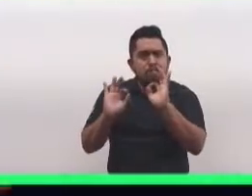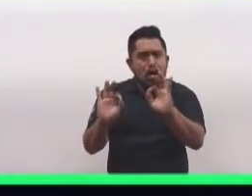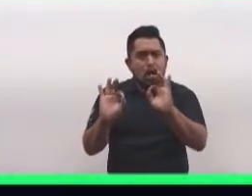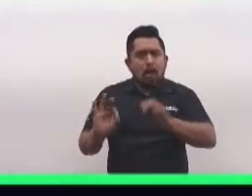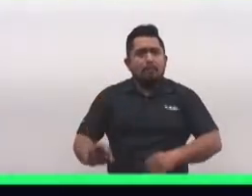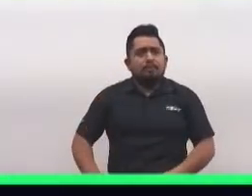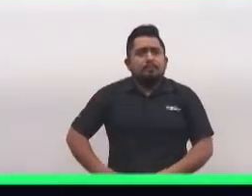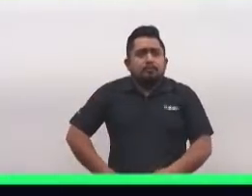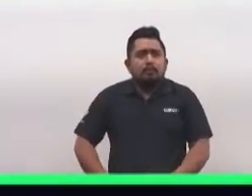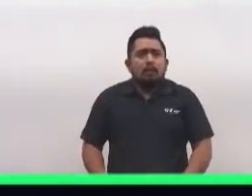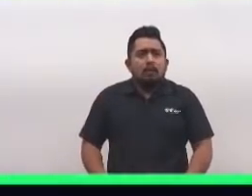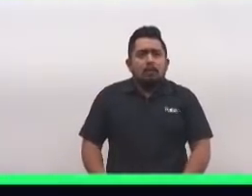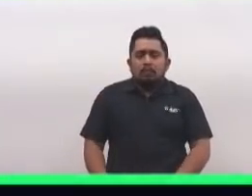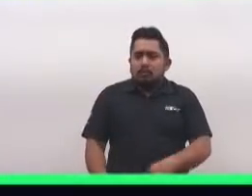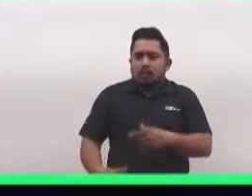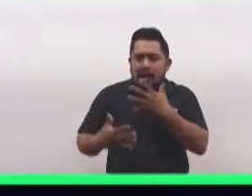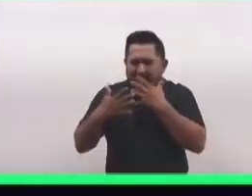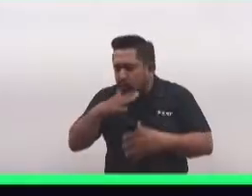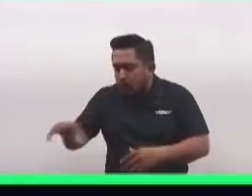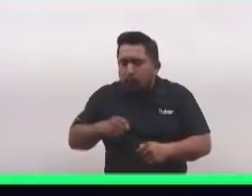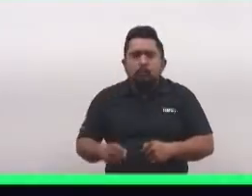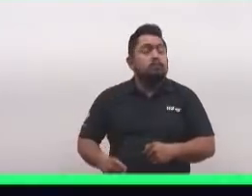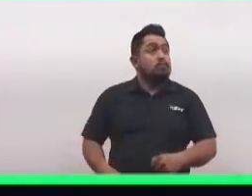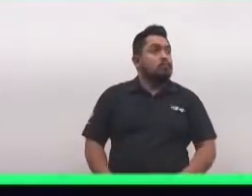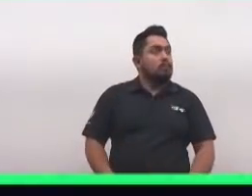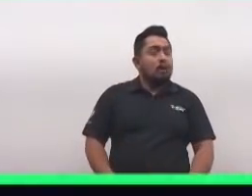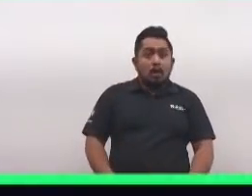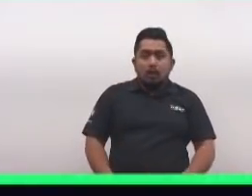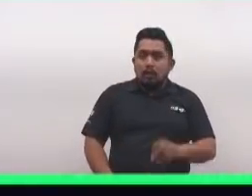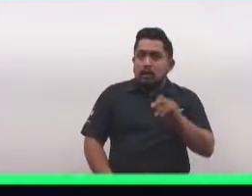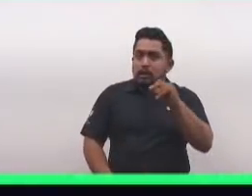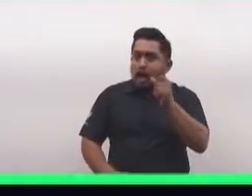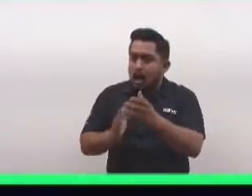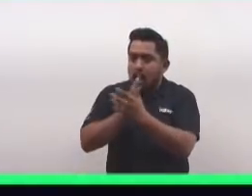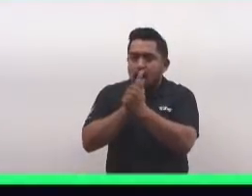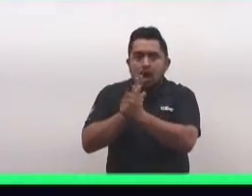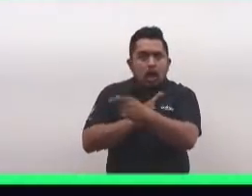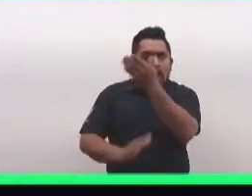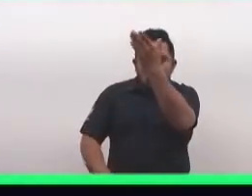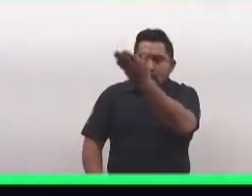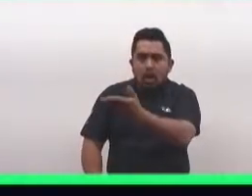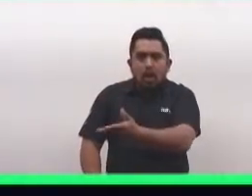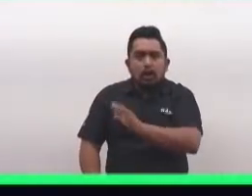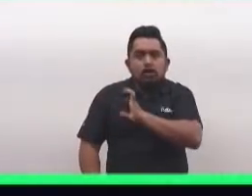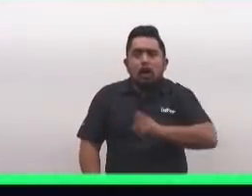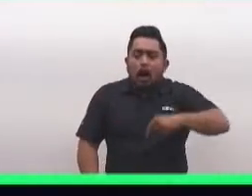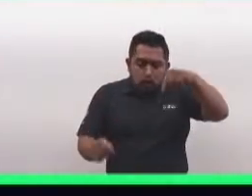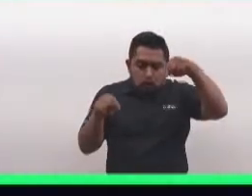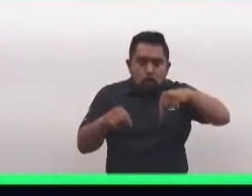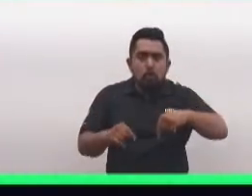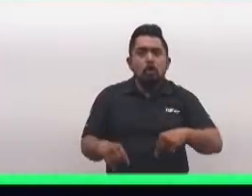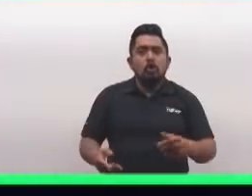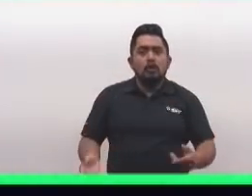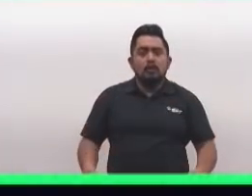un gran en el estornudo le sacaron el 5 pero increíble es talento salvadoreño